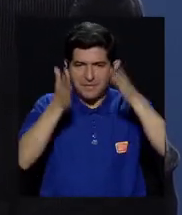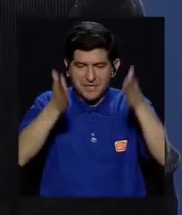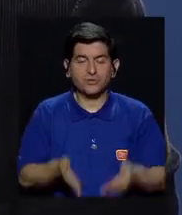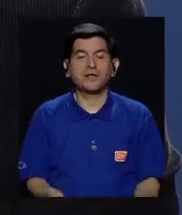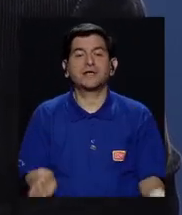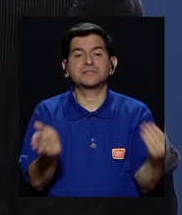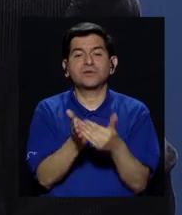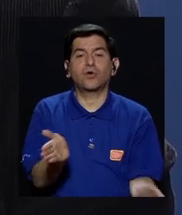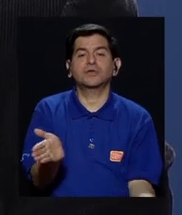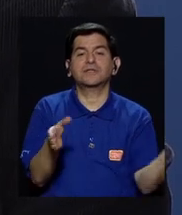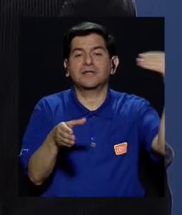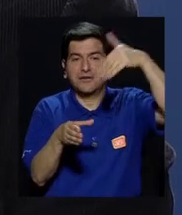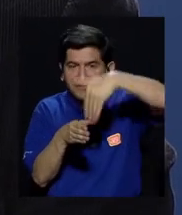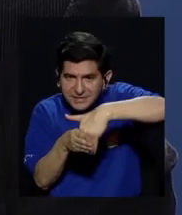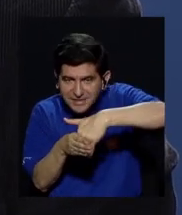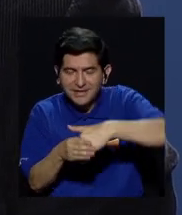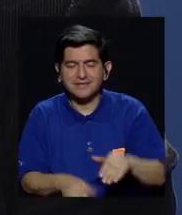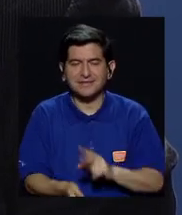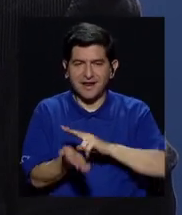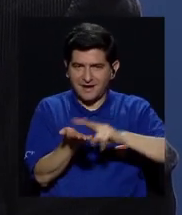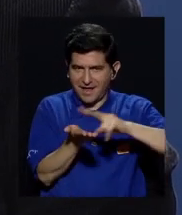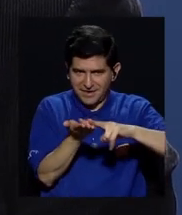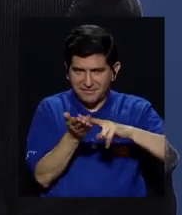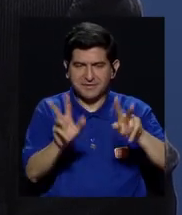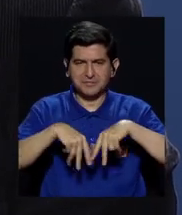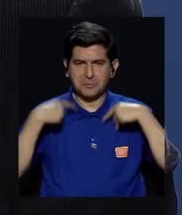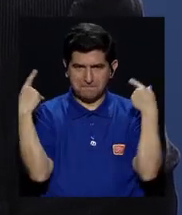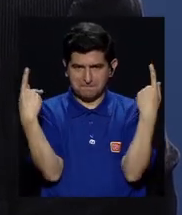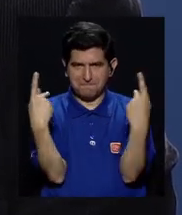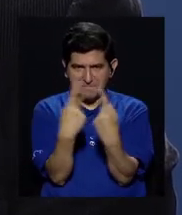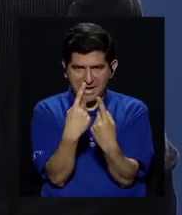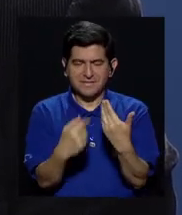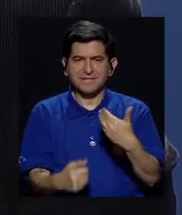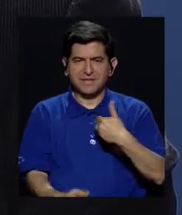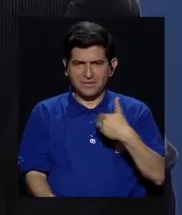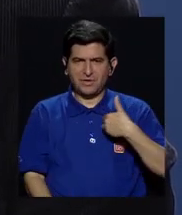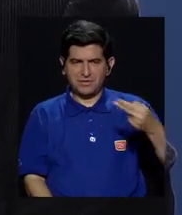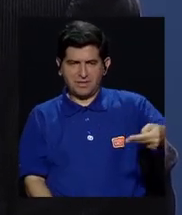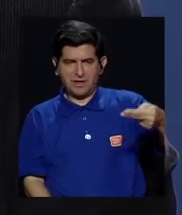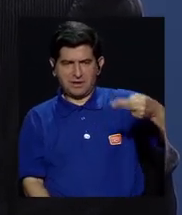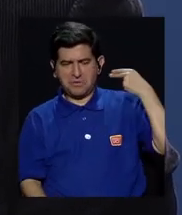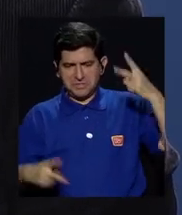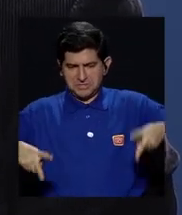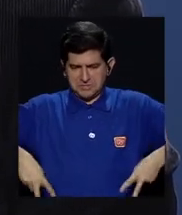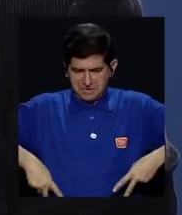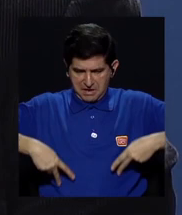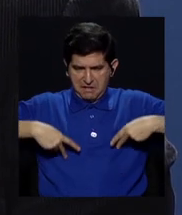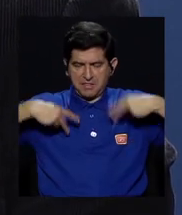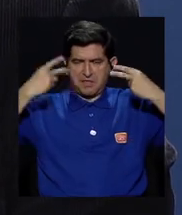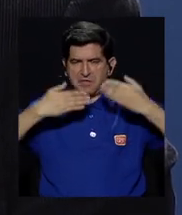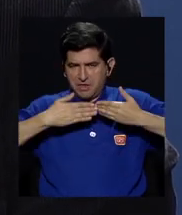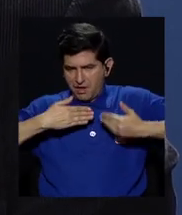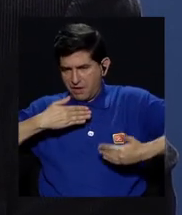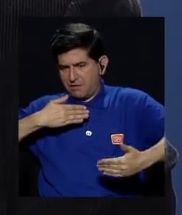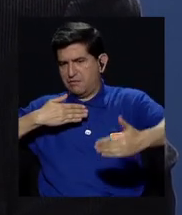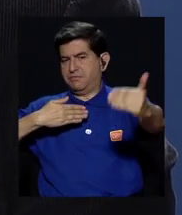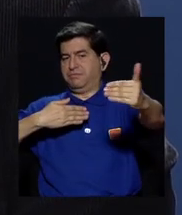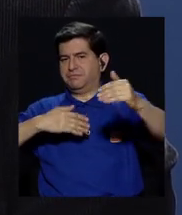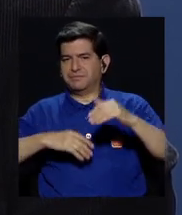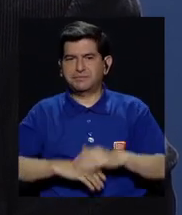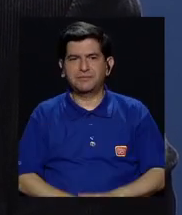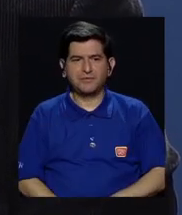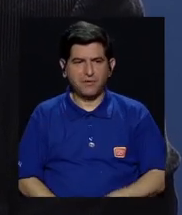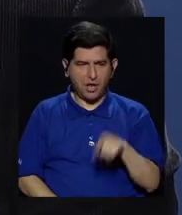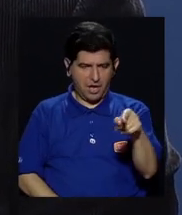cuando regresó la liberación en un país partido que tiene un historial de vida largo un partido que